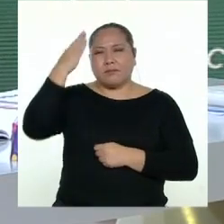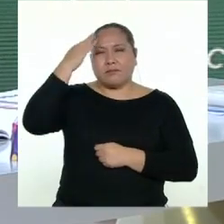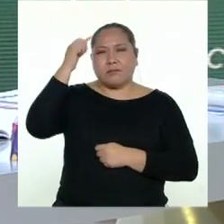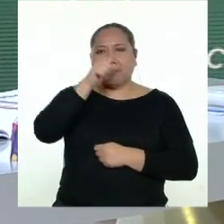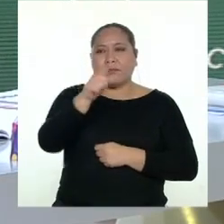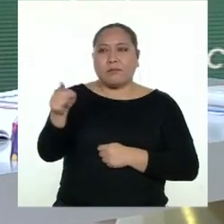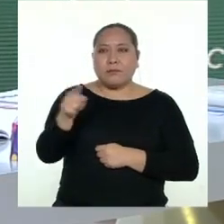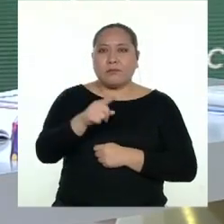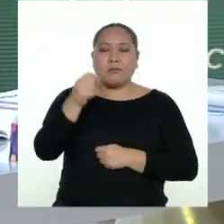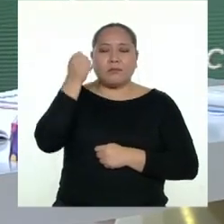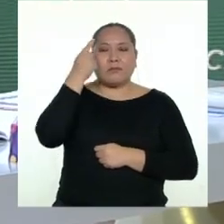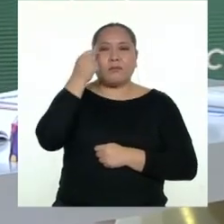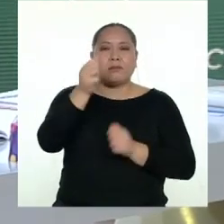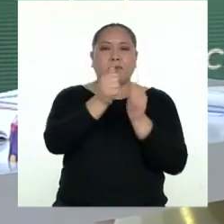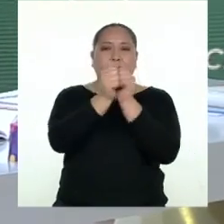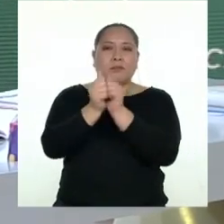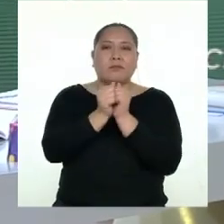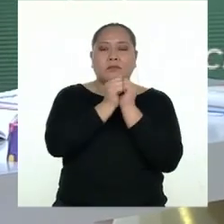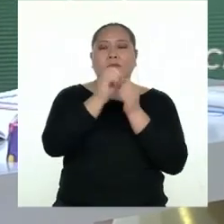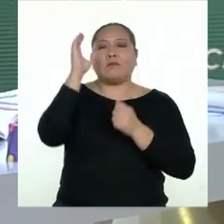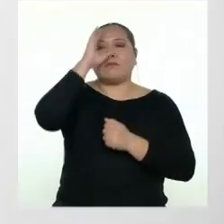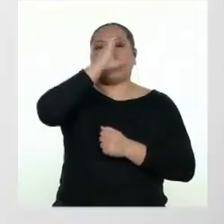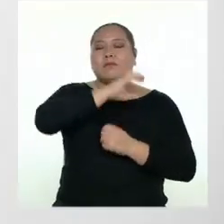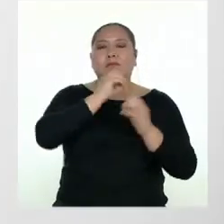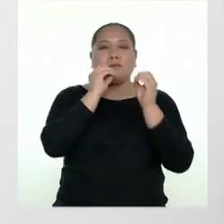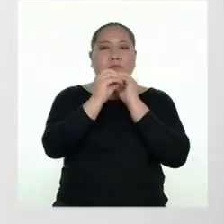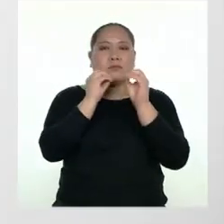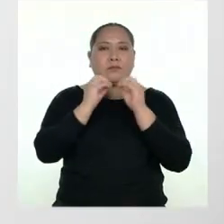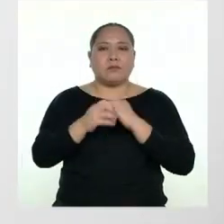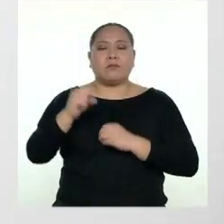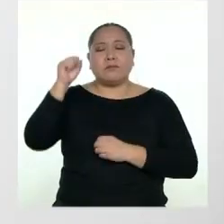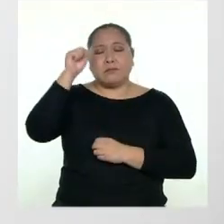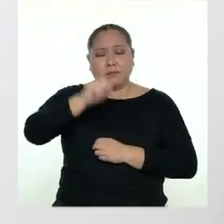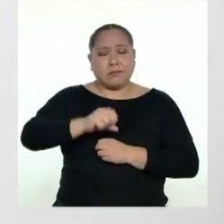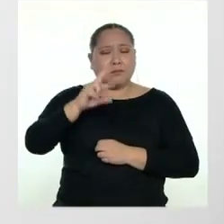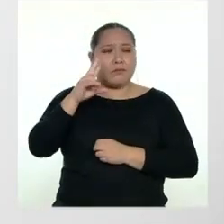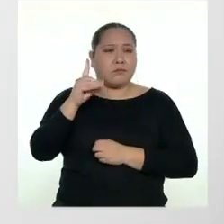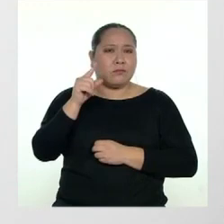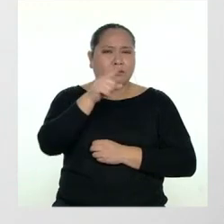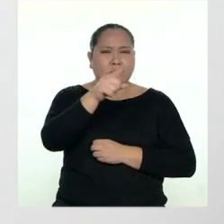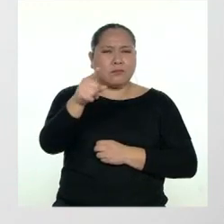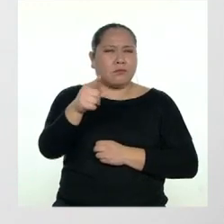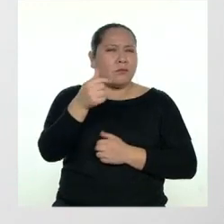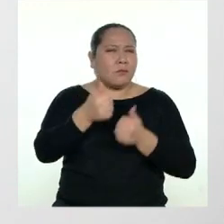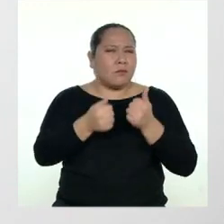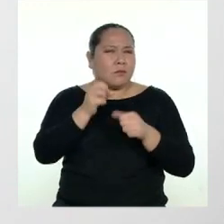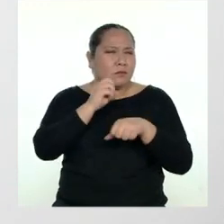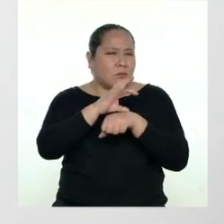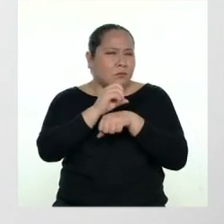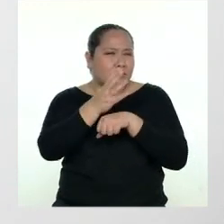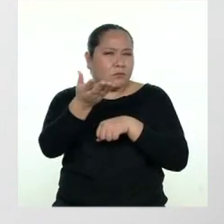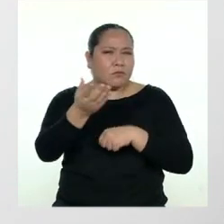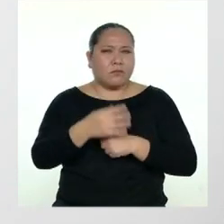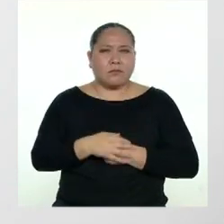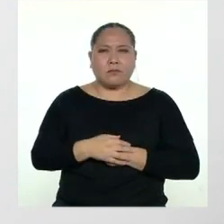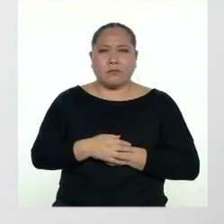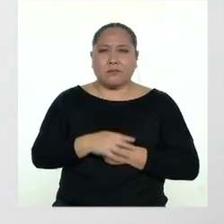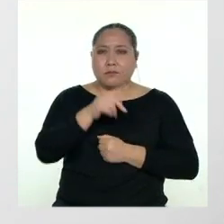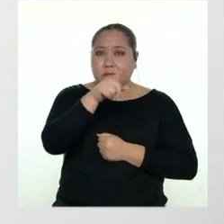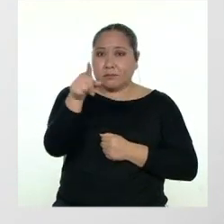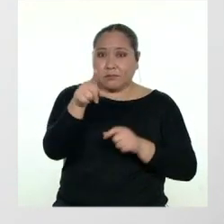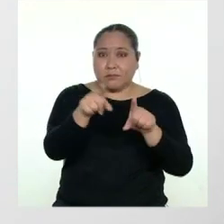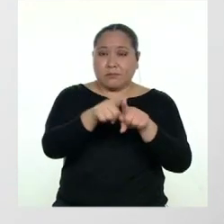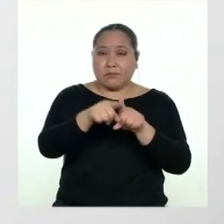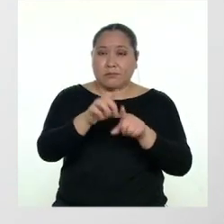van a comprender y juntos buscarán solución. Así es, Rodrigo. ¿Ustedes qué les recomendarían? ¿Están pasando